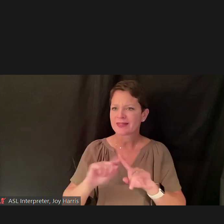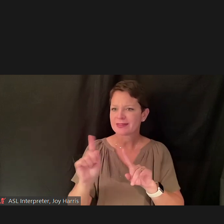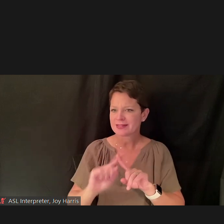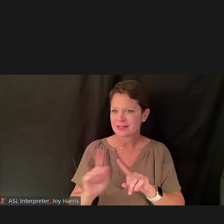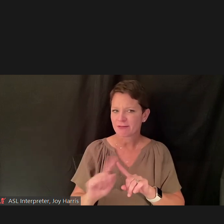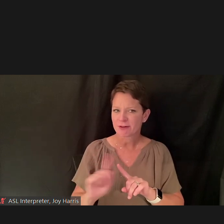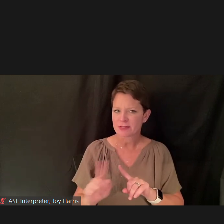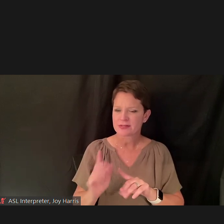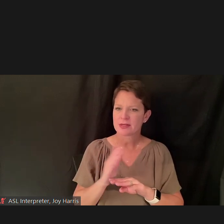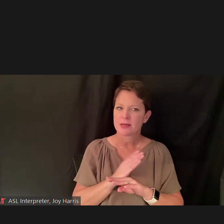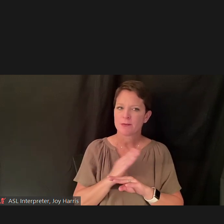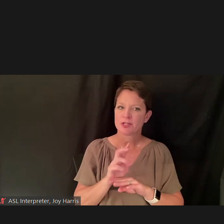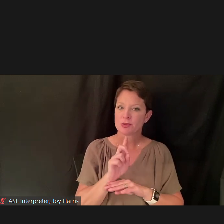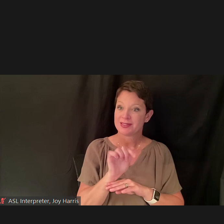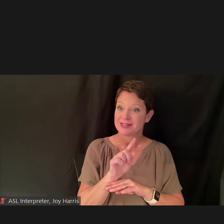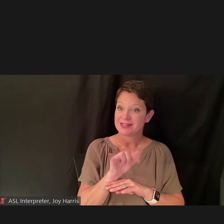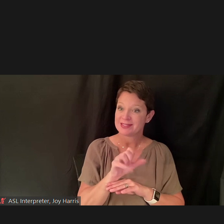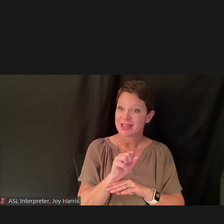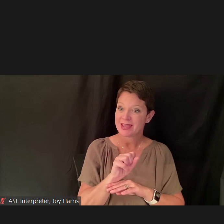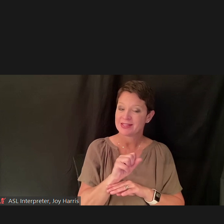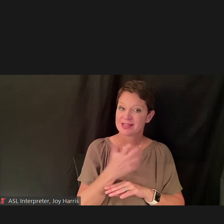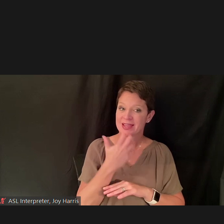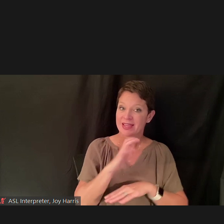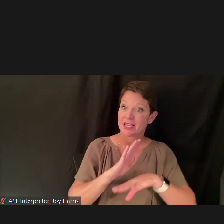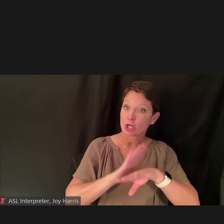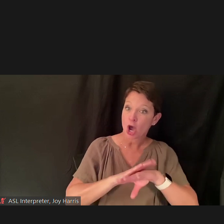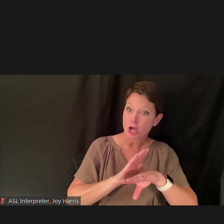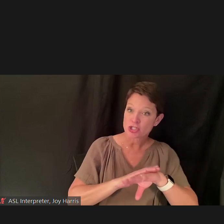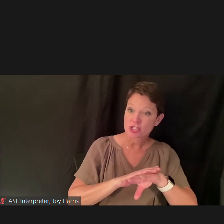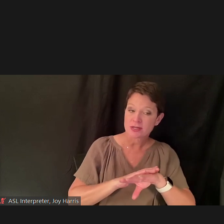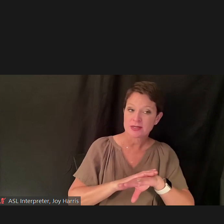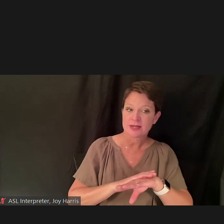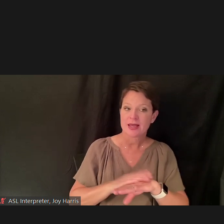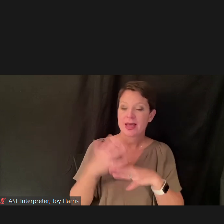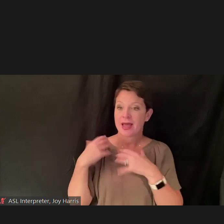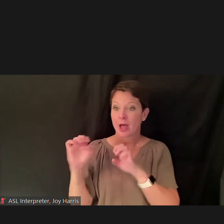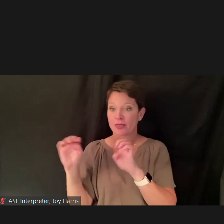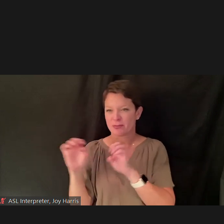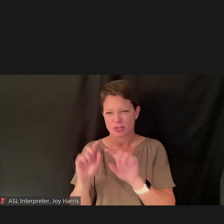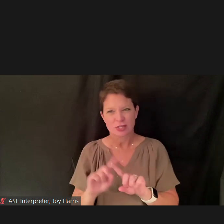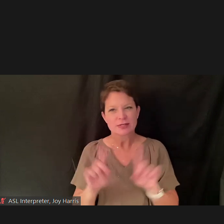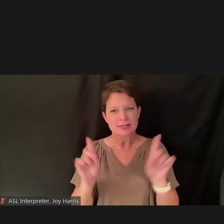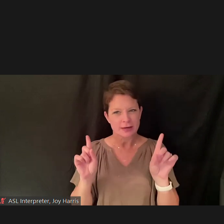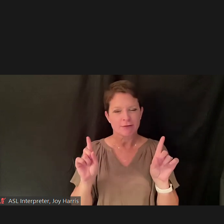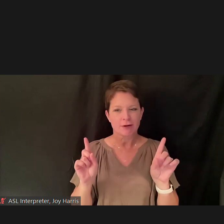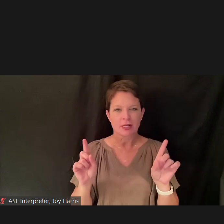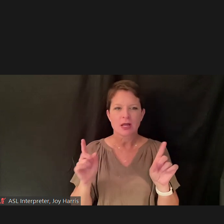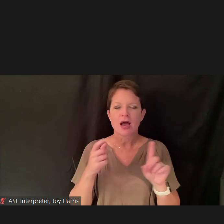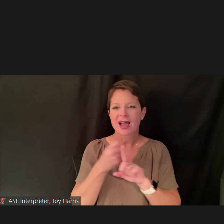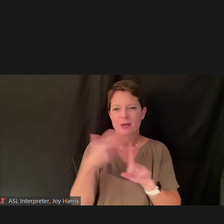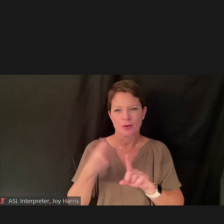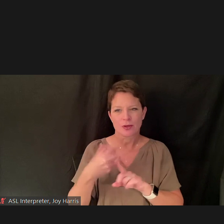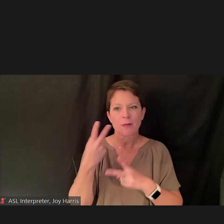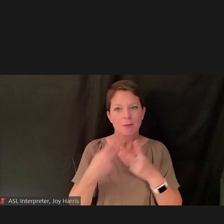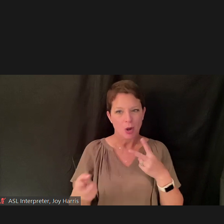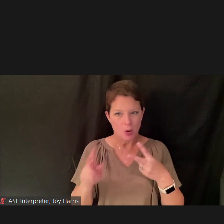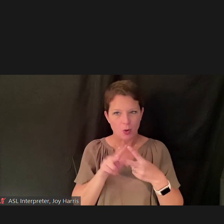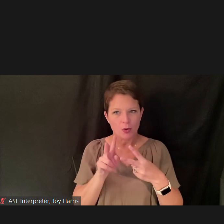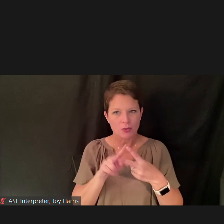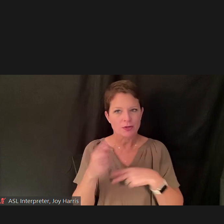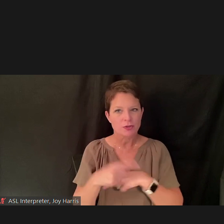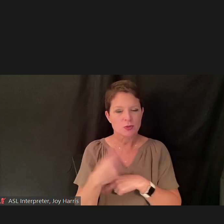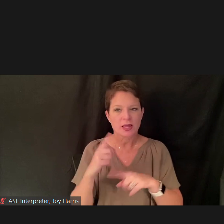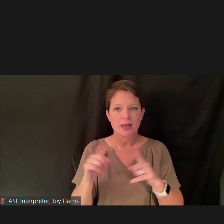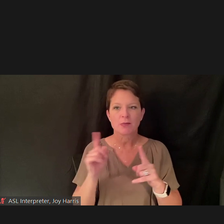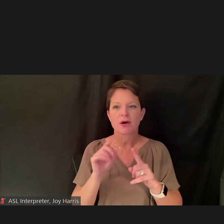Compartan estas fichas para que puedan ver los días donde se